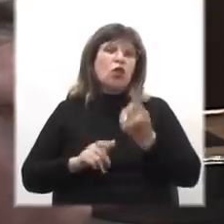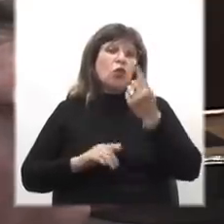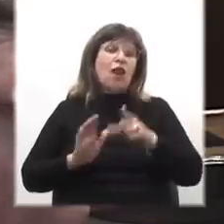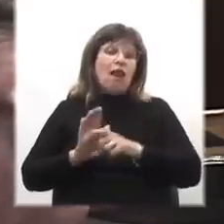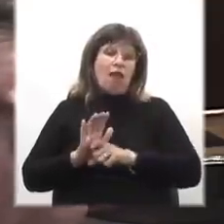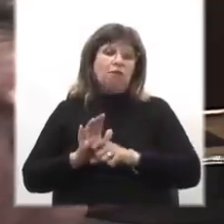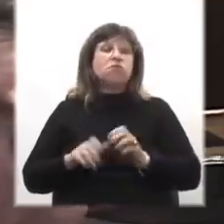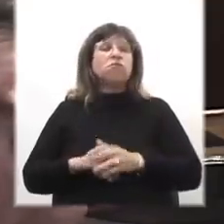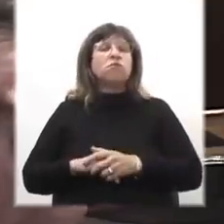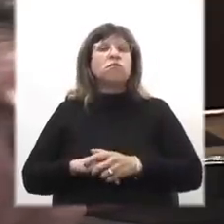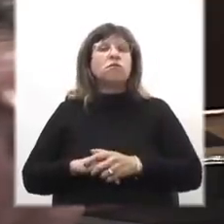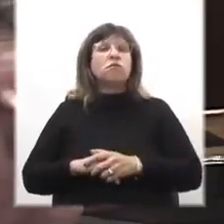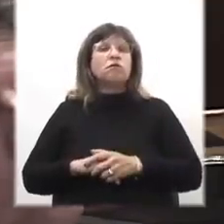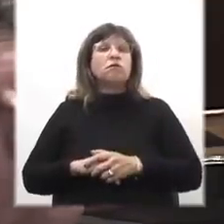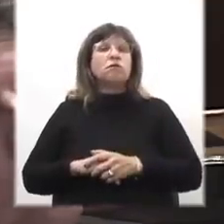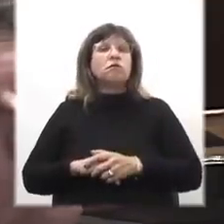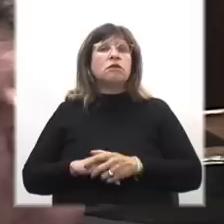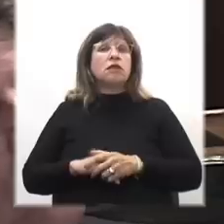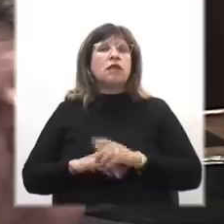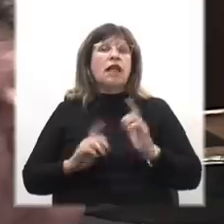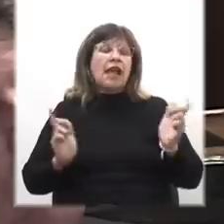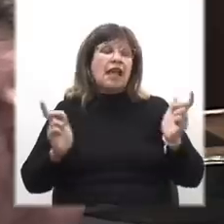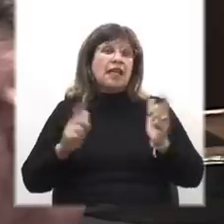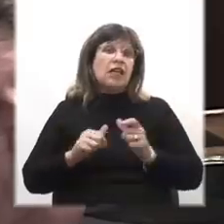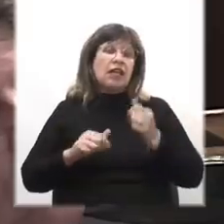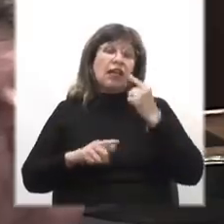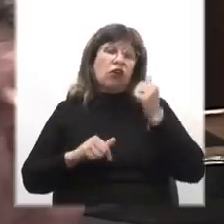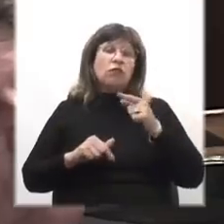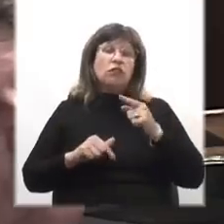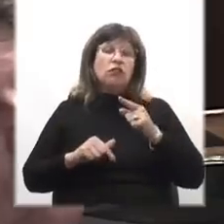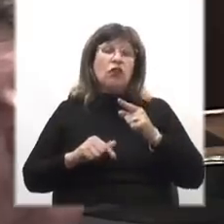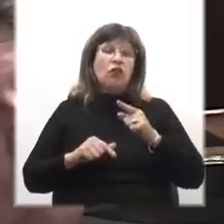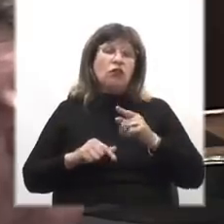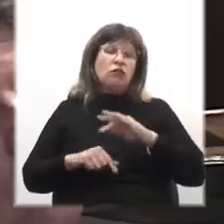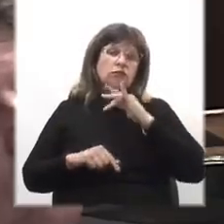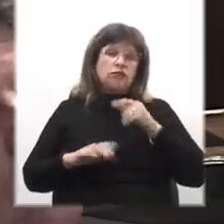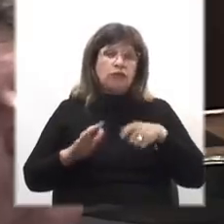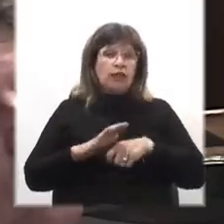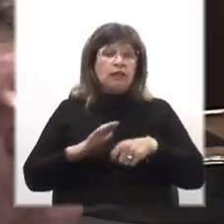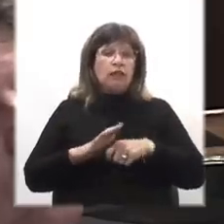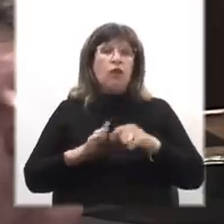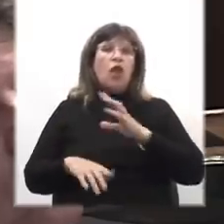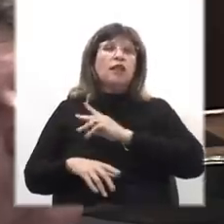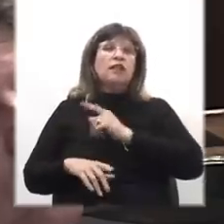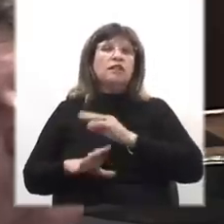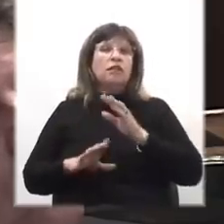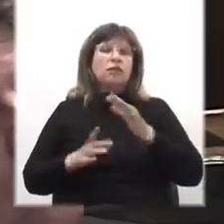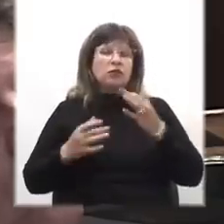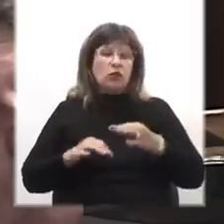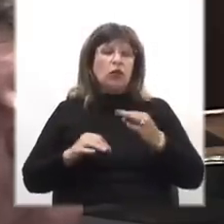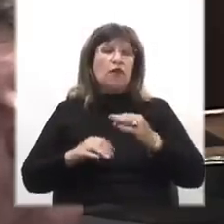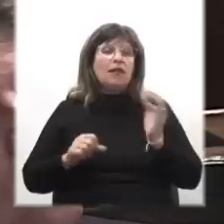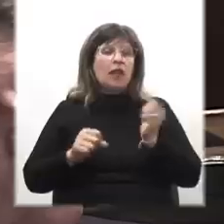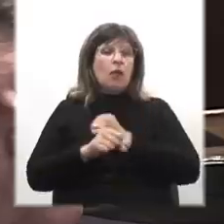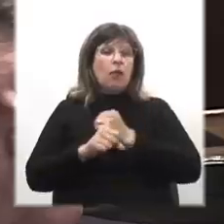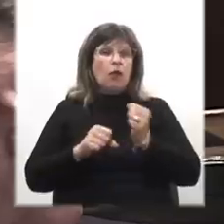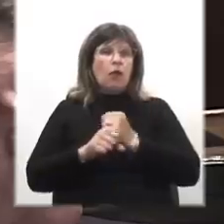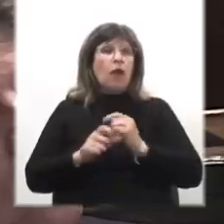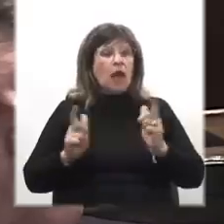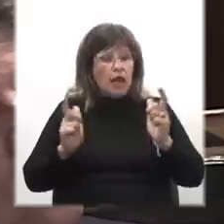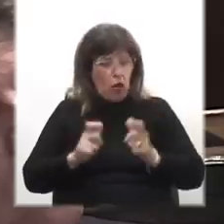ley. Que la Comisión de Lavado de Activos en diciembre seguramente apruebe en